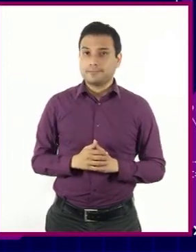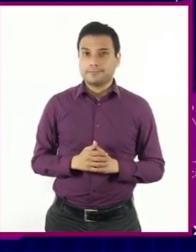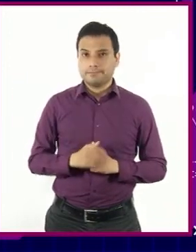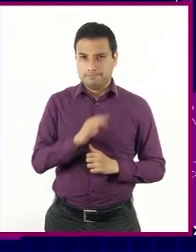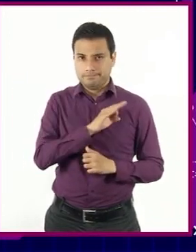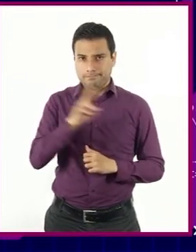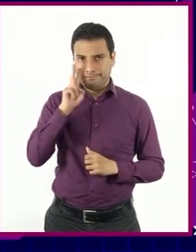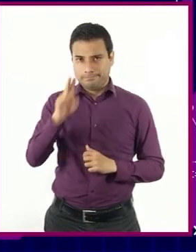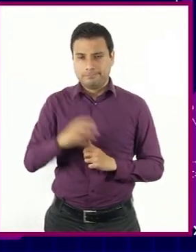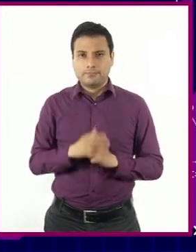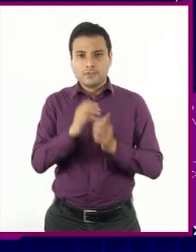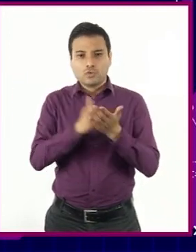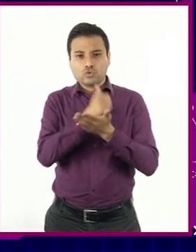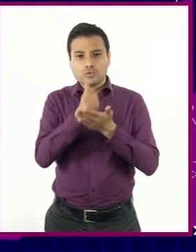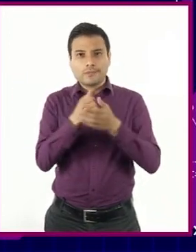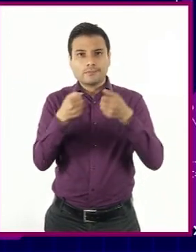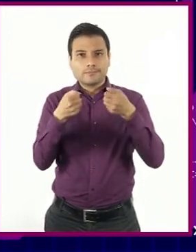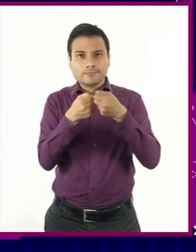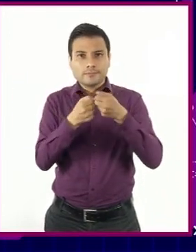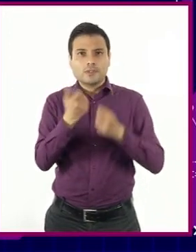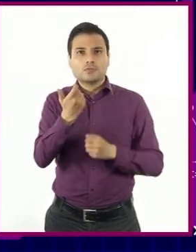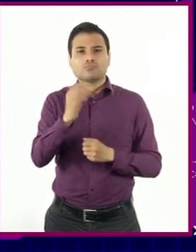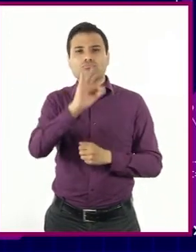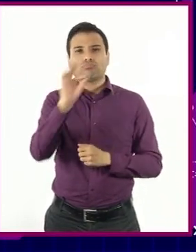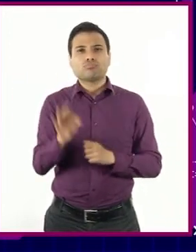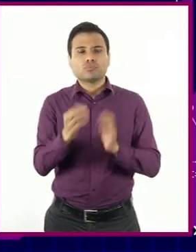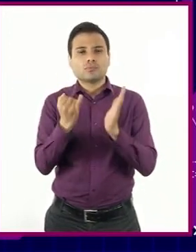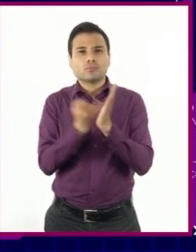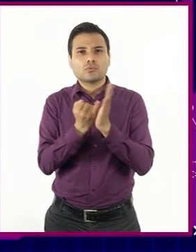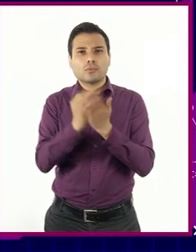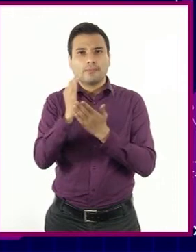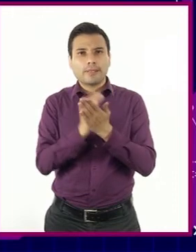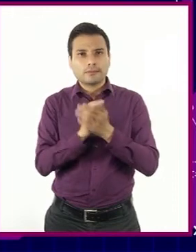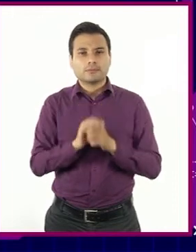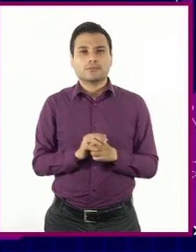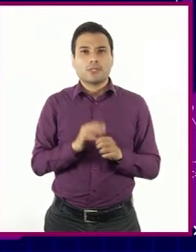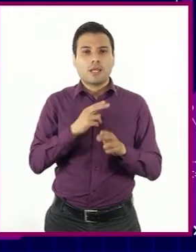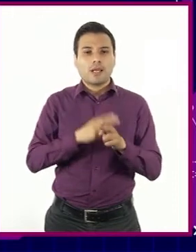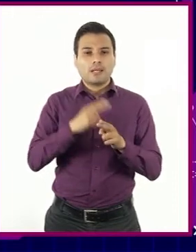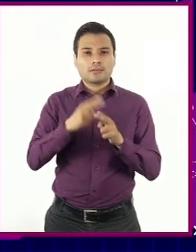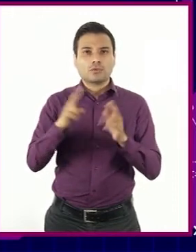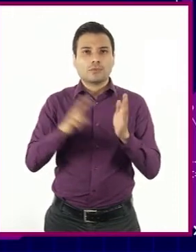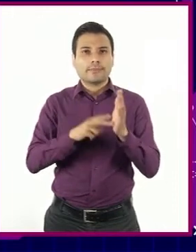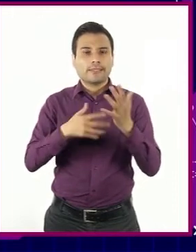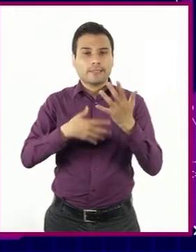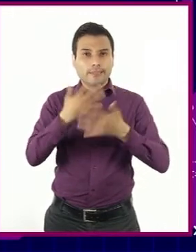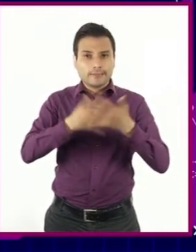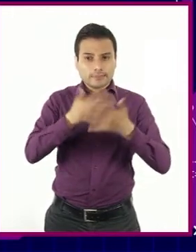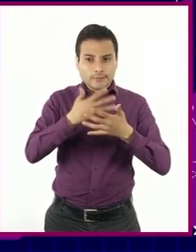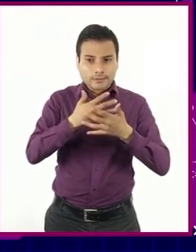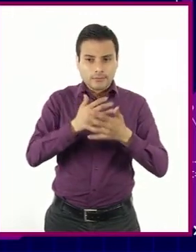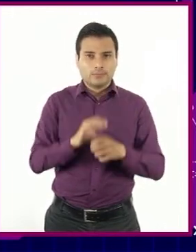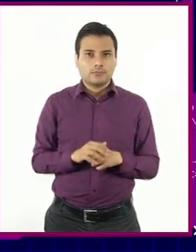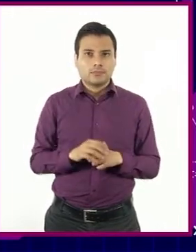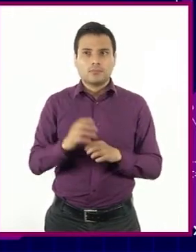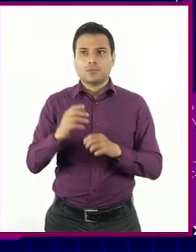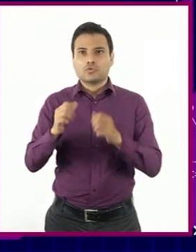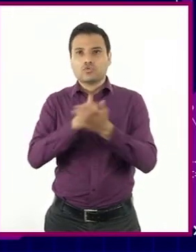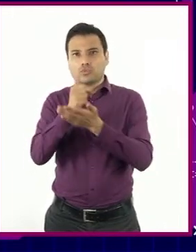tasa fronteriza fue más baja que la tasa general hasta 2015, cuando ambas tasas se